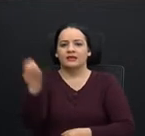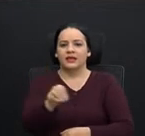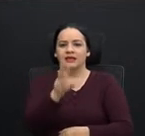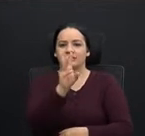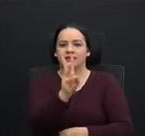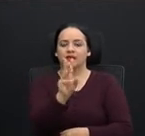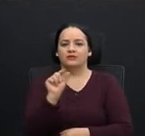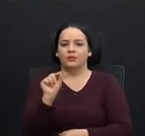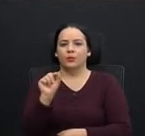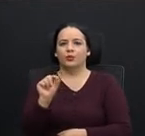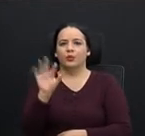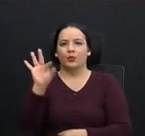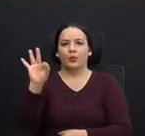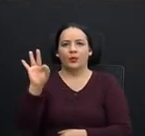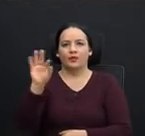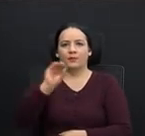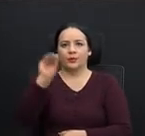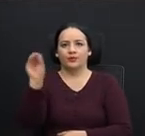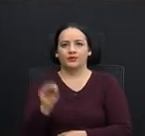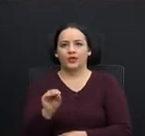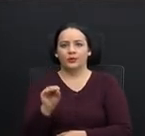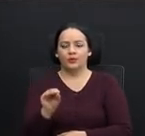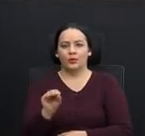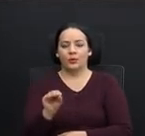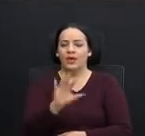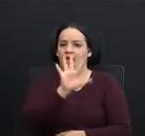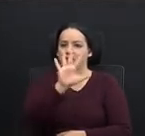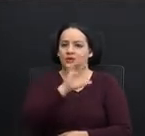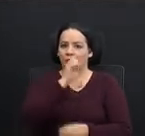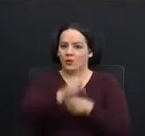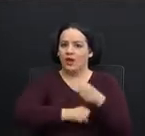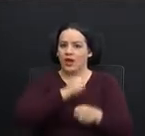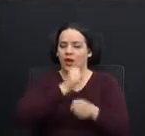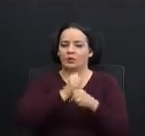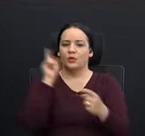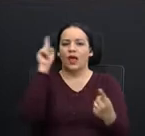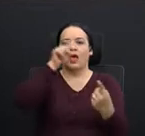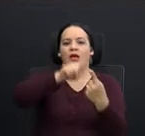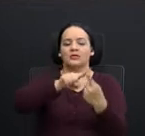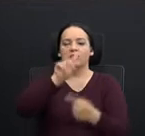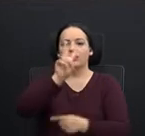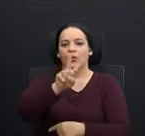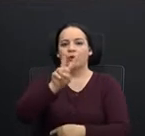6.9%. A 5 años se está haciendo, para hasta el 2027.